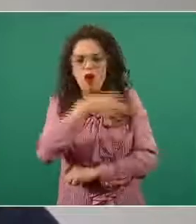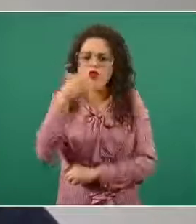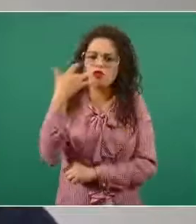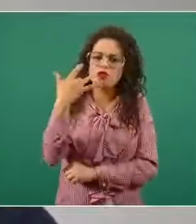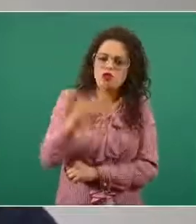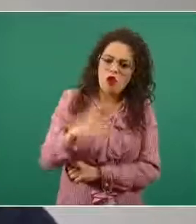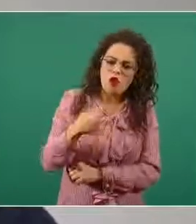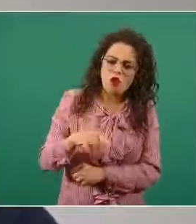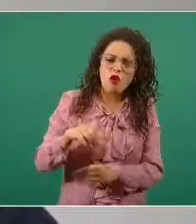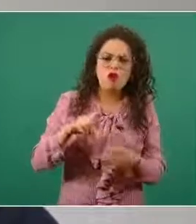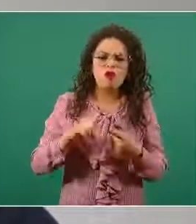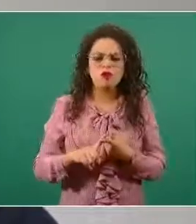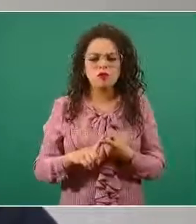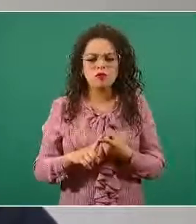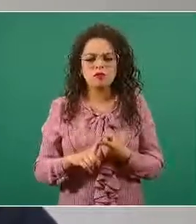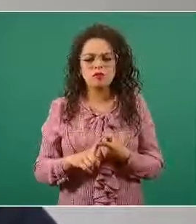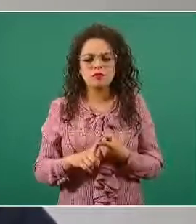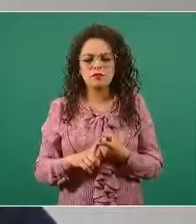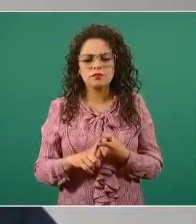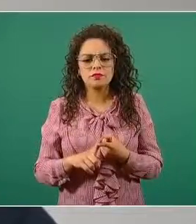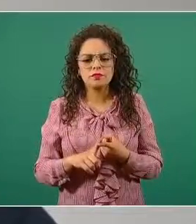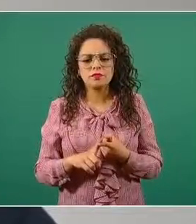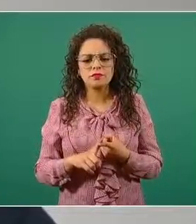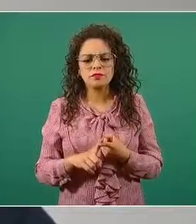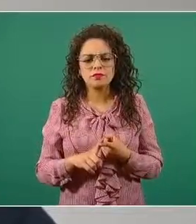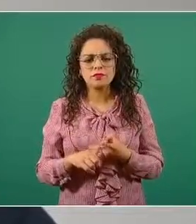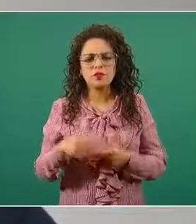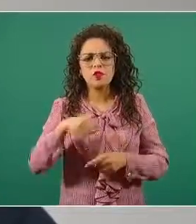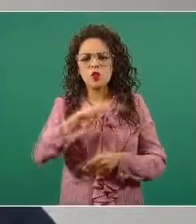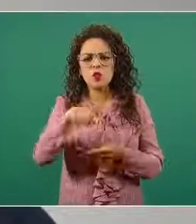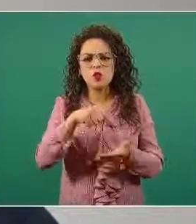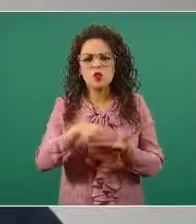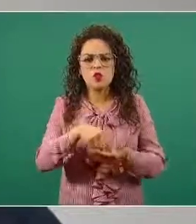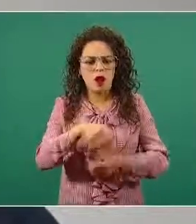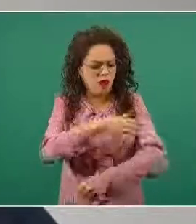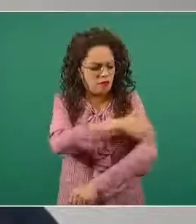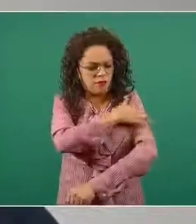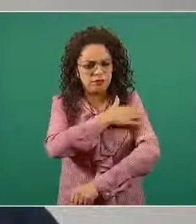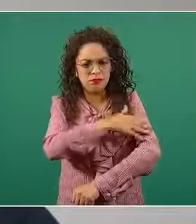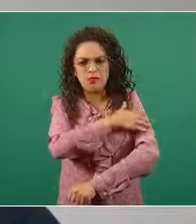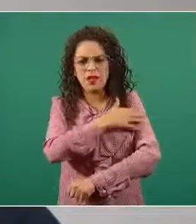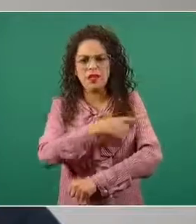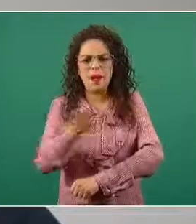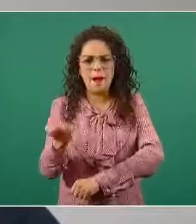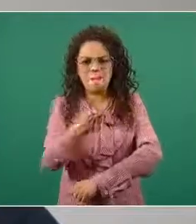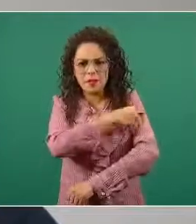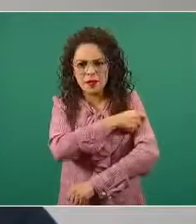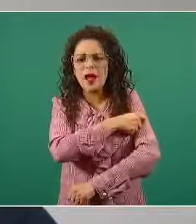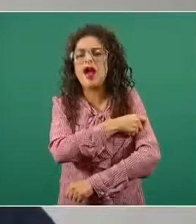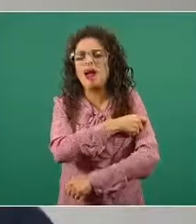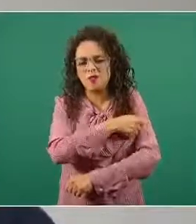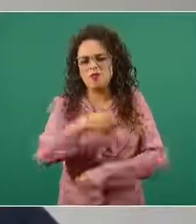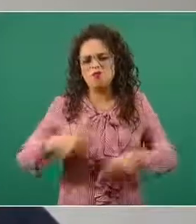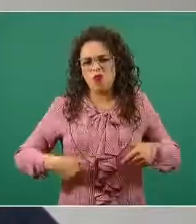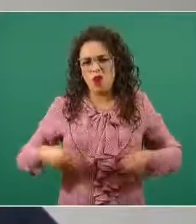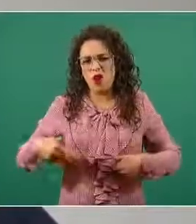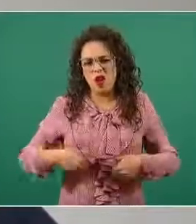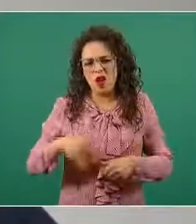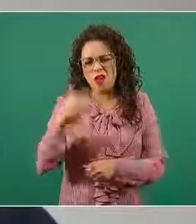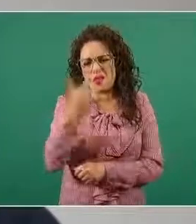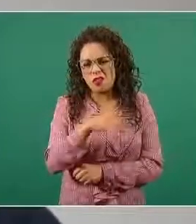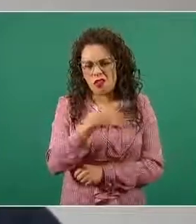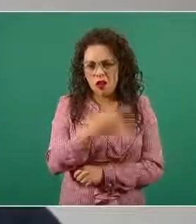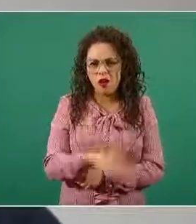dolor, en su momento el malestar que puede haber en la zona del brazo donde se aplica la vacuna, alguna reacción